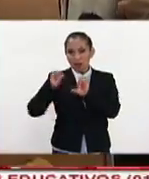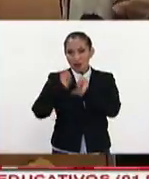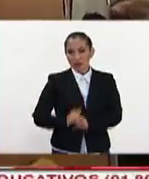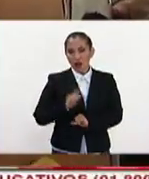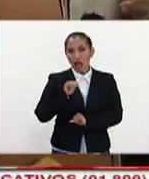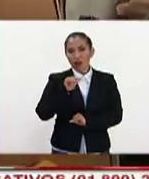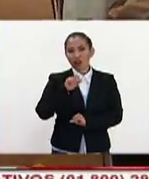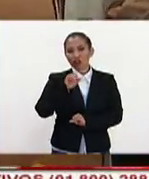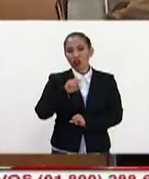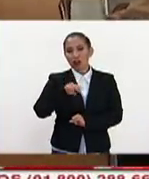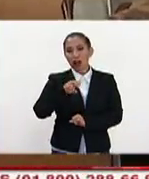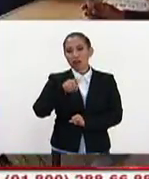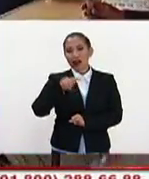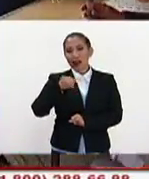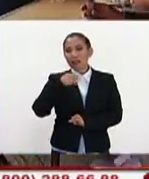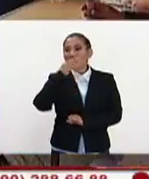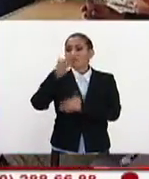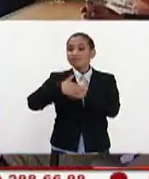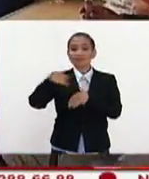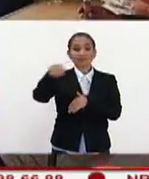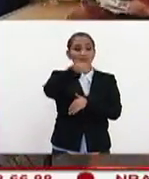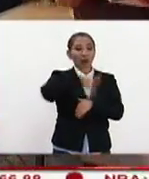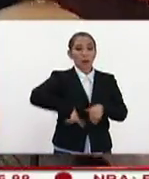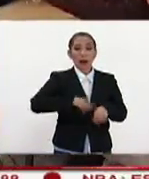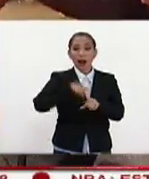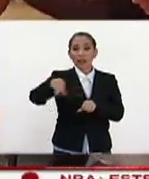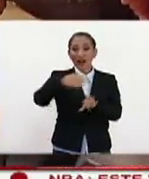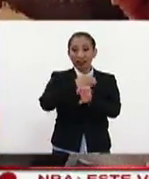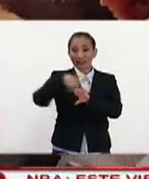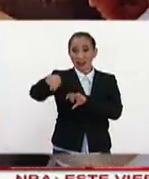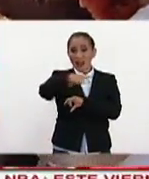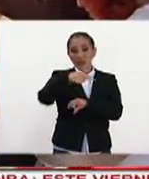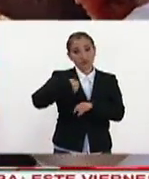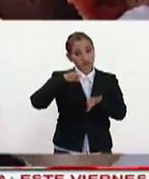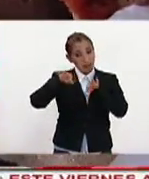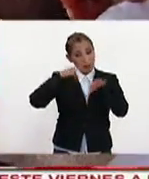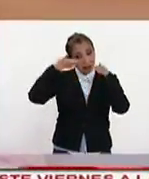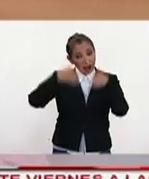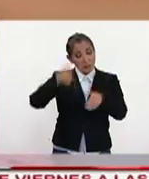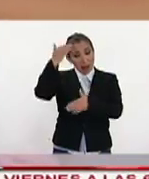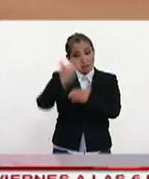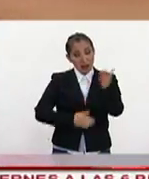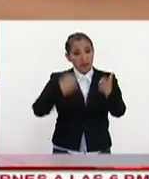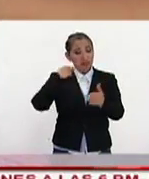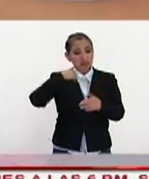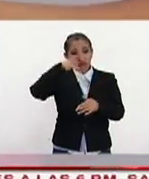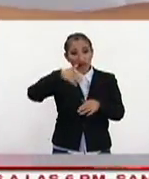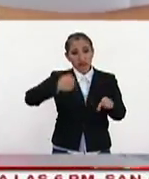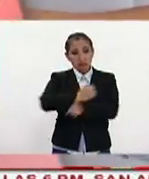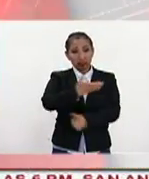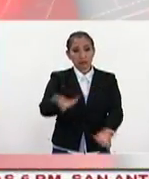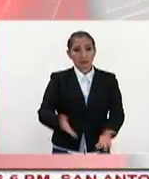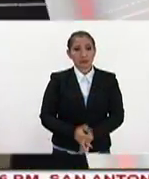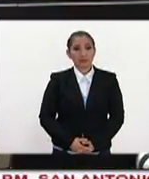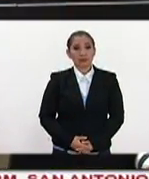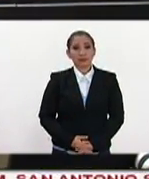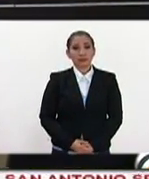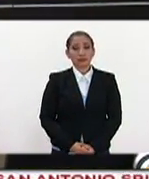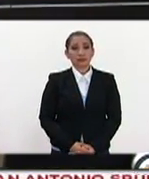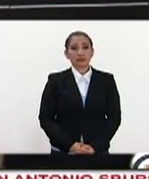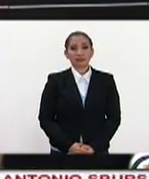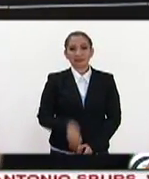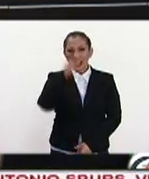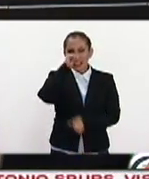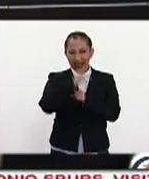Gobernación, Alfonso Navarrete Prida, hizo un llamado a los gobernadores estatales a trabajar para reducir la violencia.